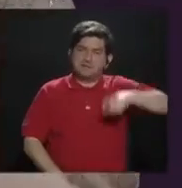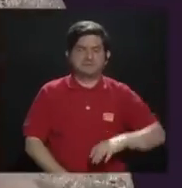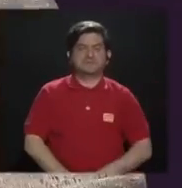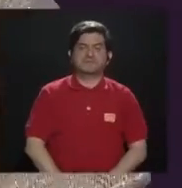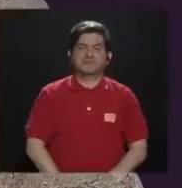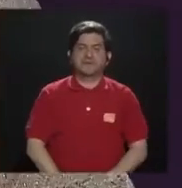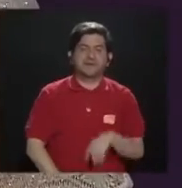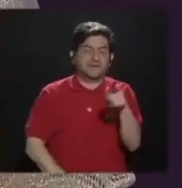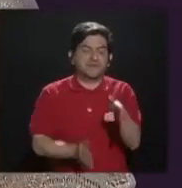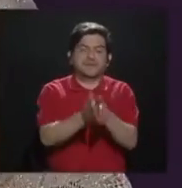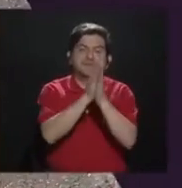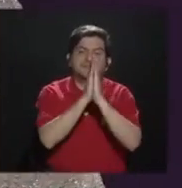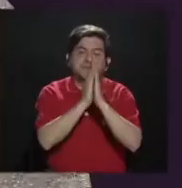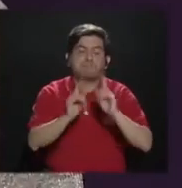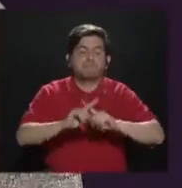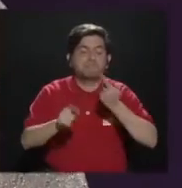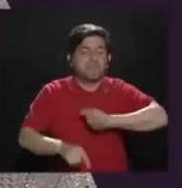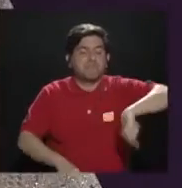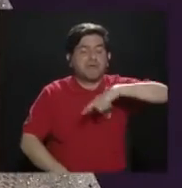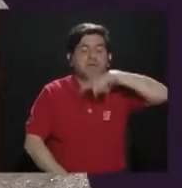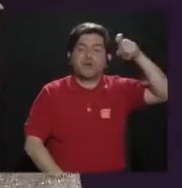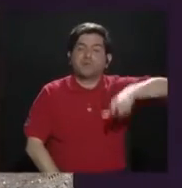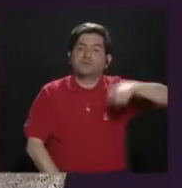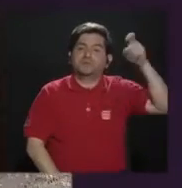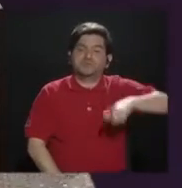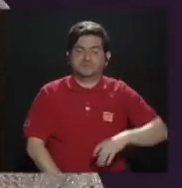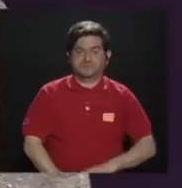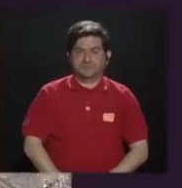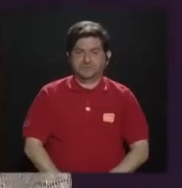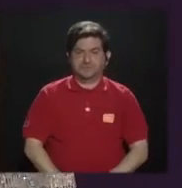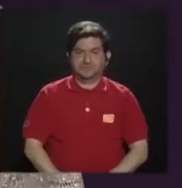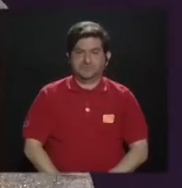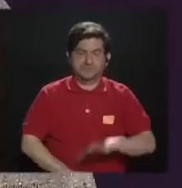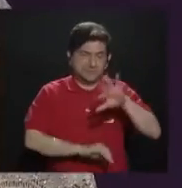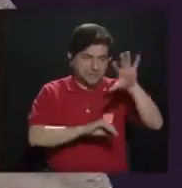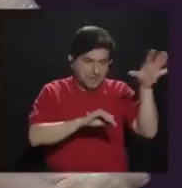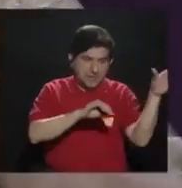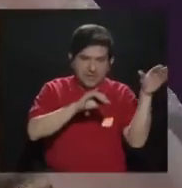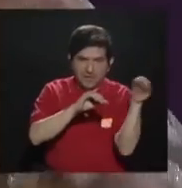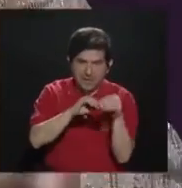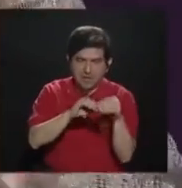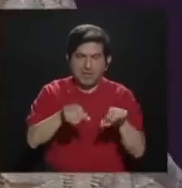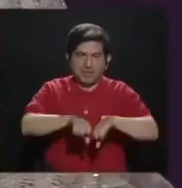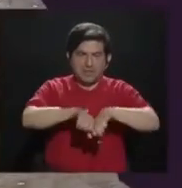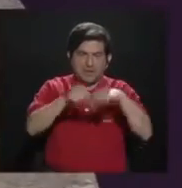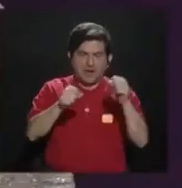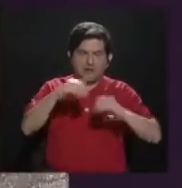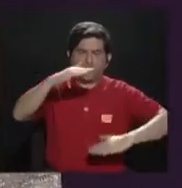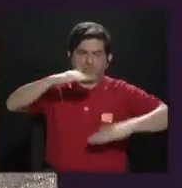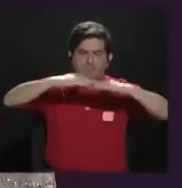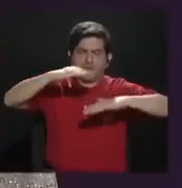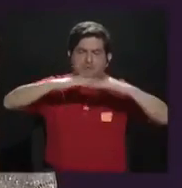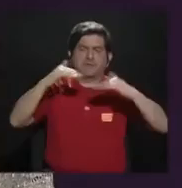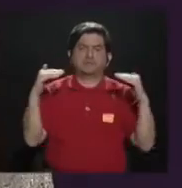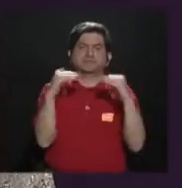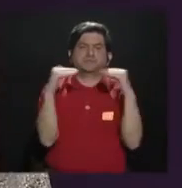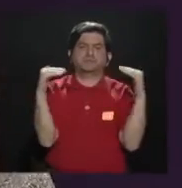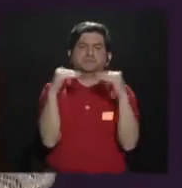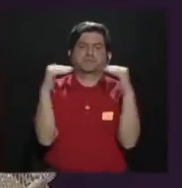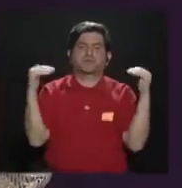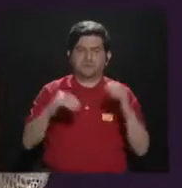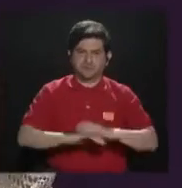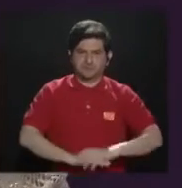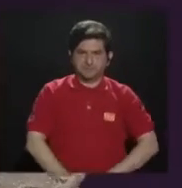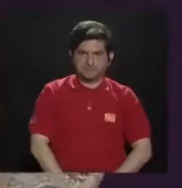se requiere. Pero nosotros necesitamos, sumado a romper techos en materia de paridad,